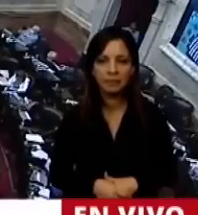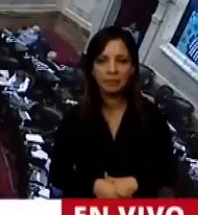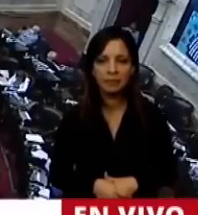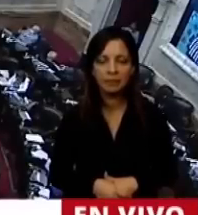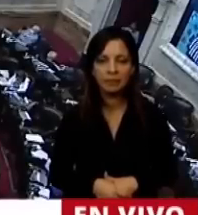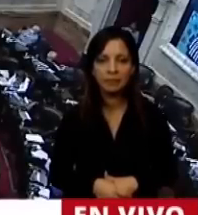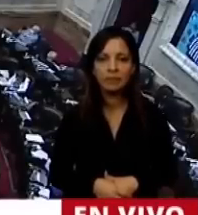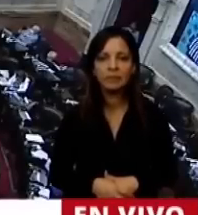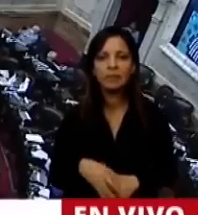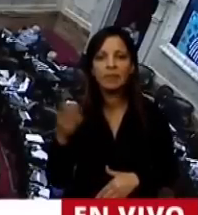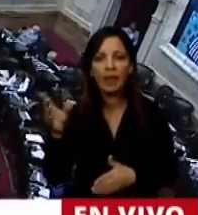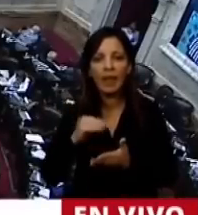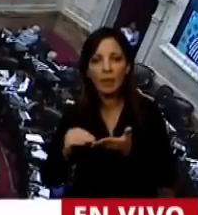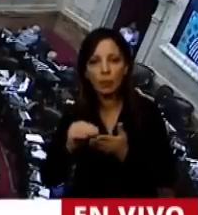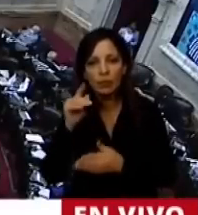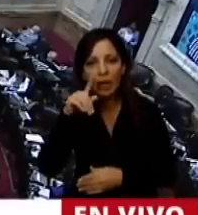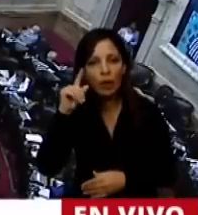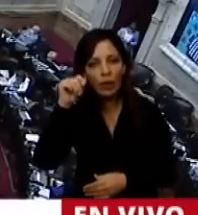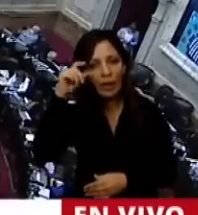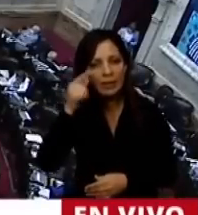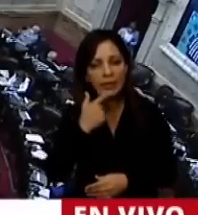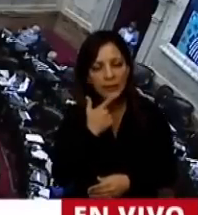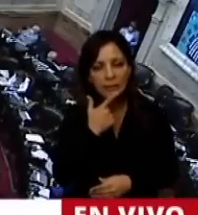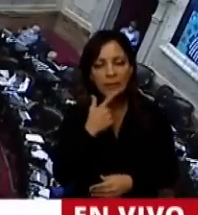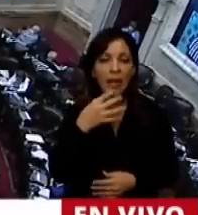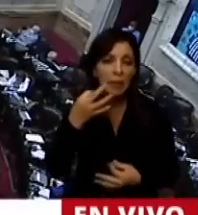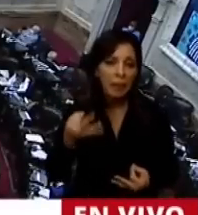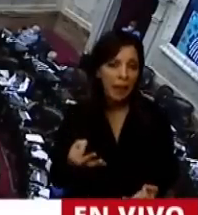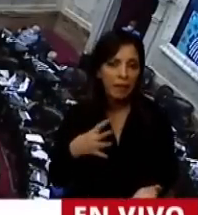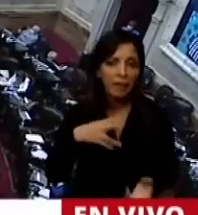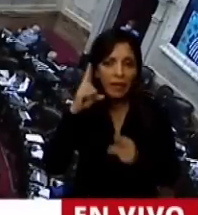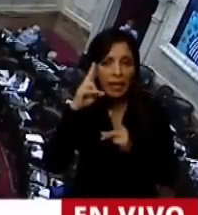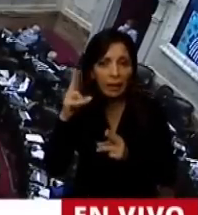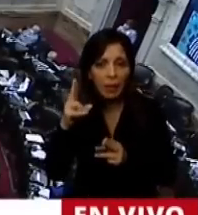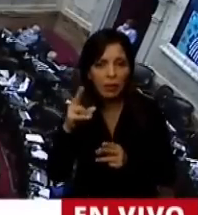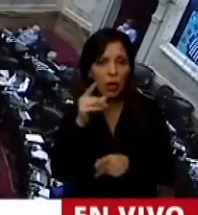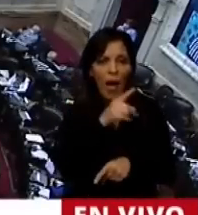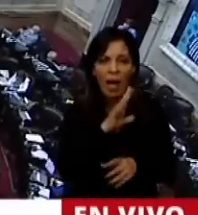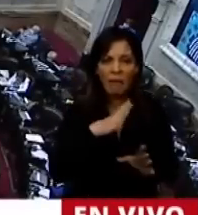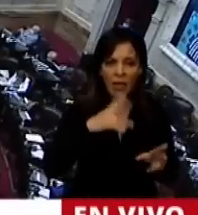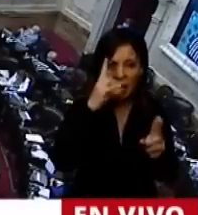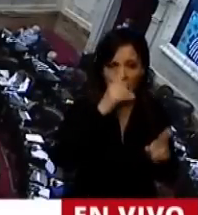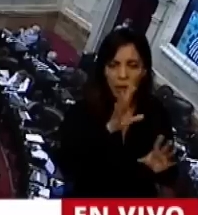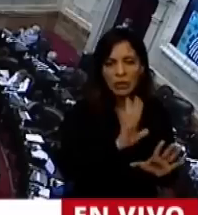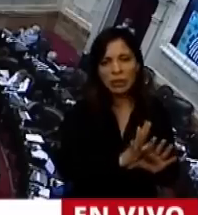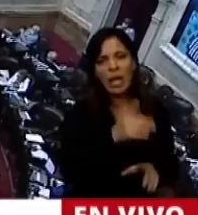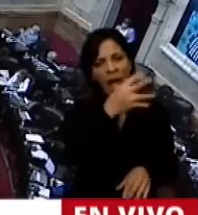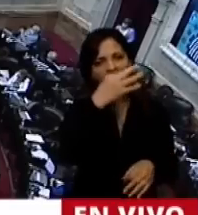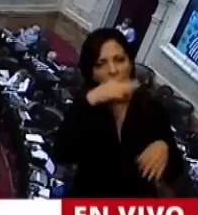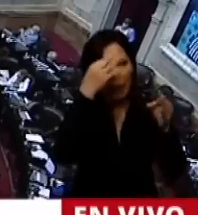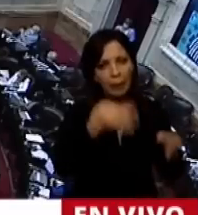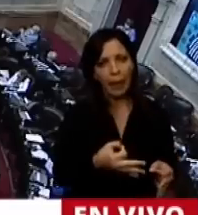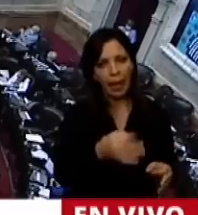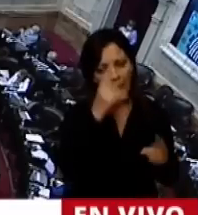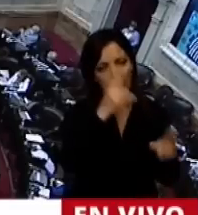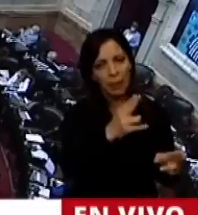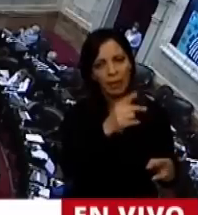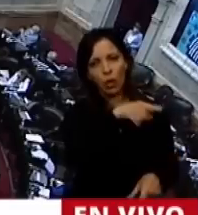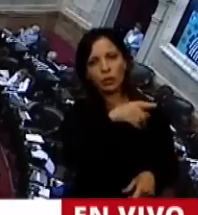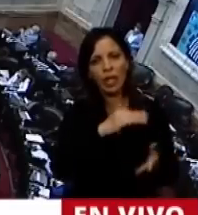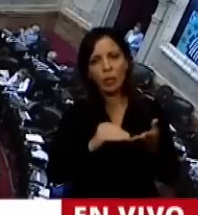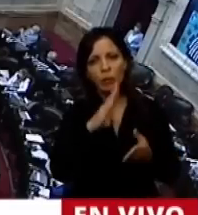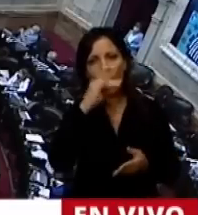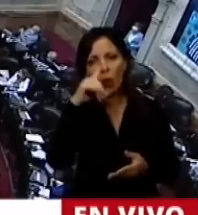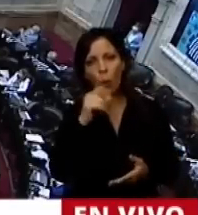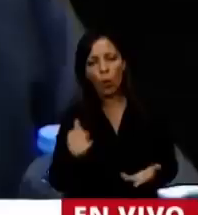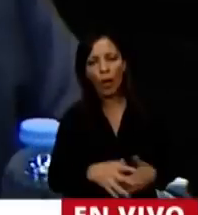Sería una cuestión mínima de educación que no se permita darle órdenes al presidente de la Cámara y que se ubique en su lugar, diputado Buca.